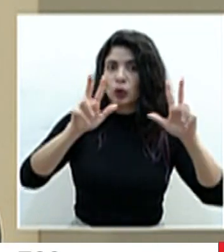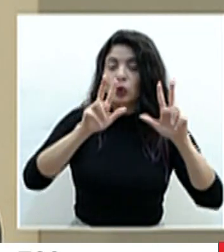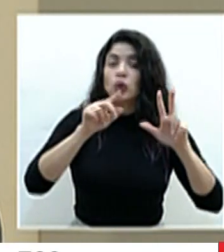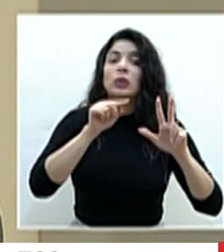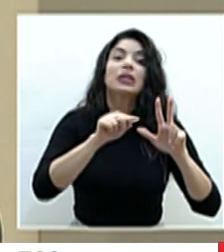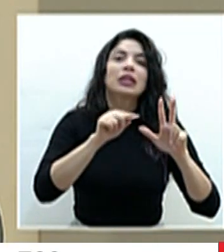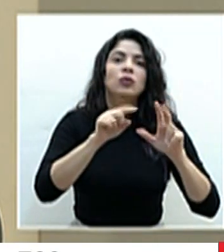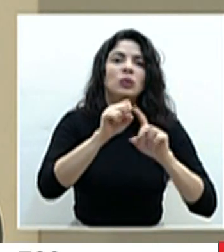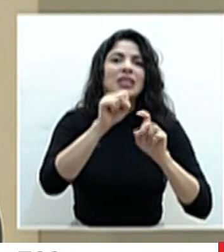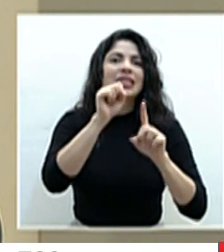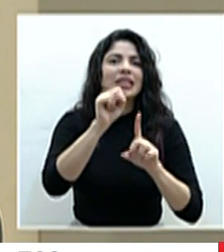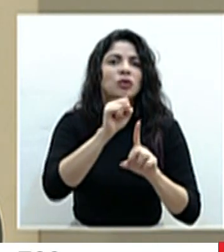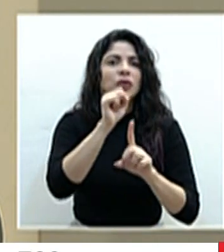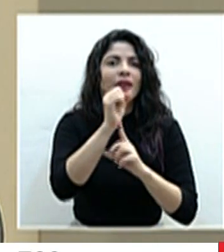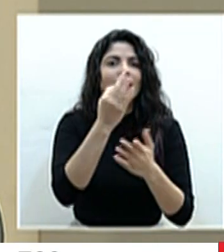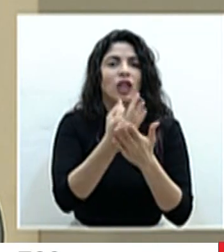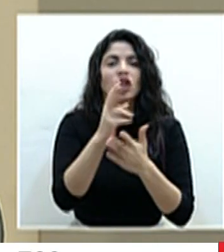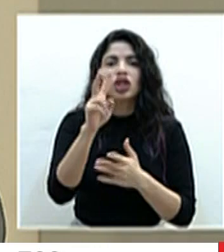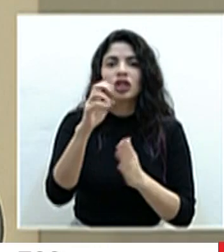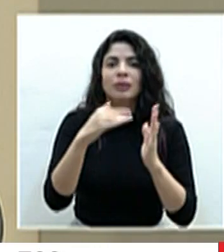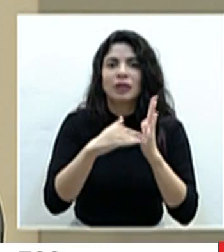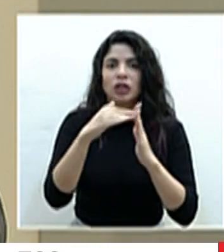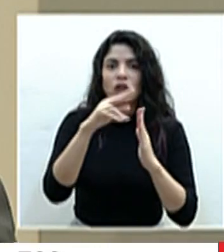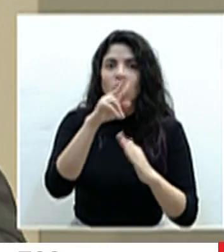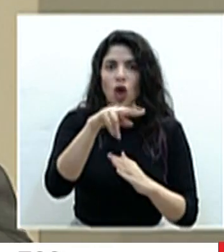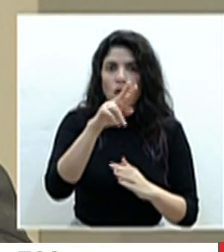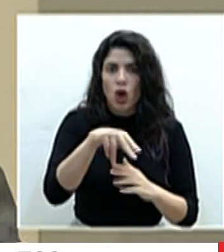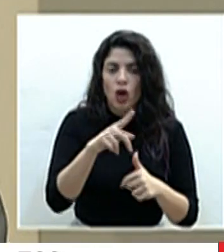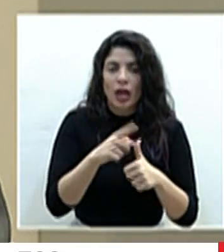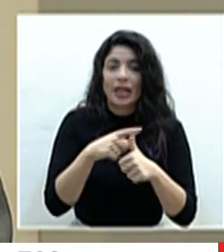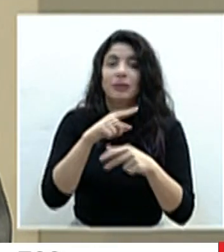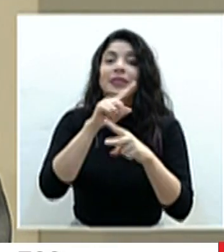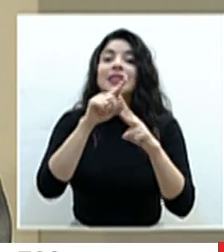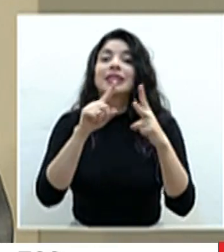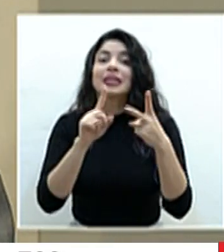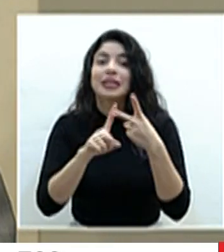dotación financiera cercana a los 200 millones de colones. Hay una segunda,